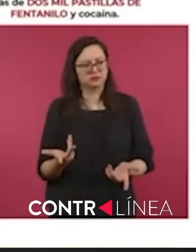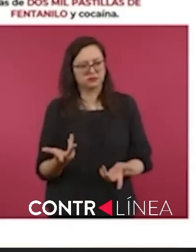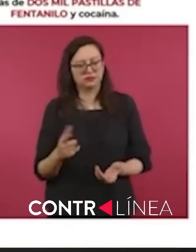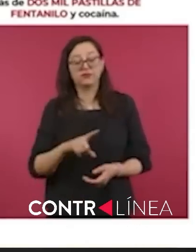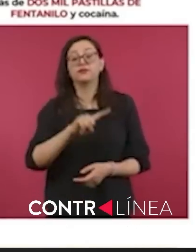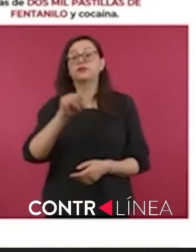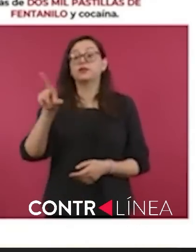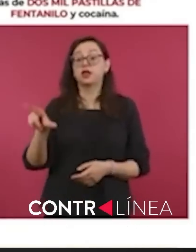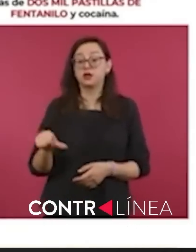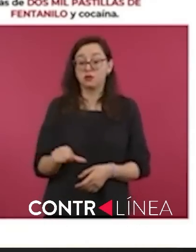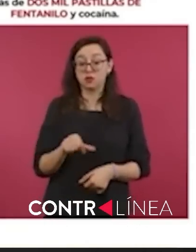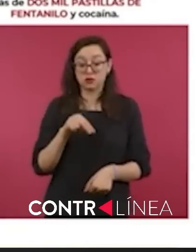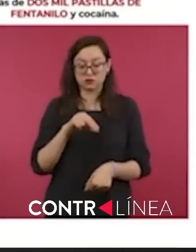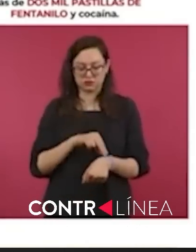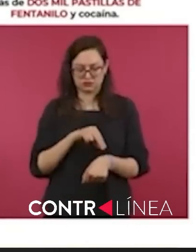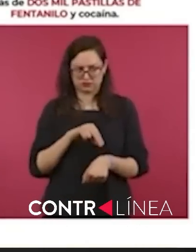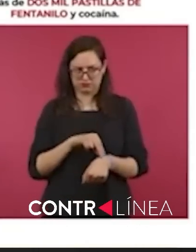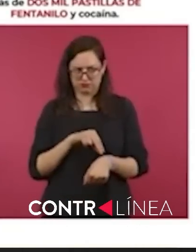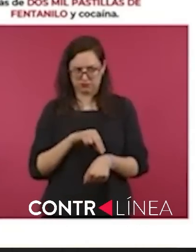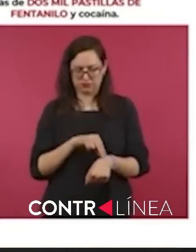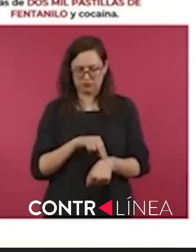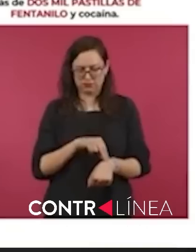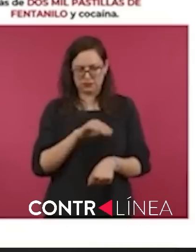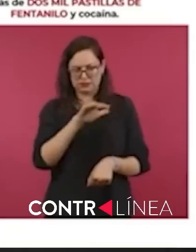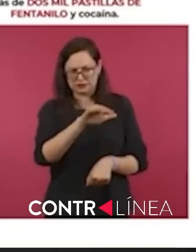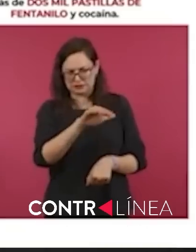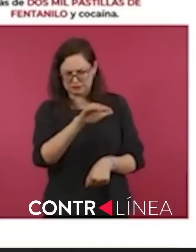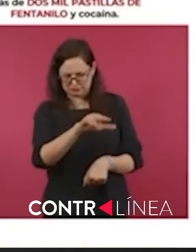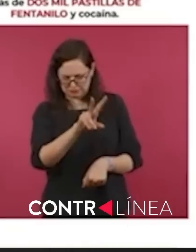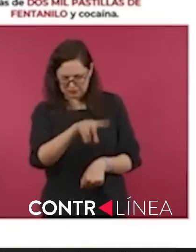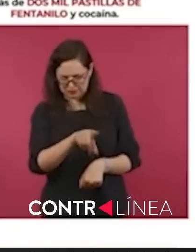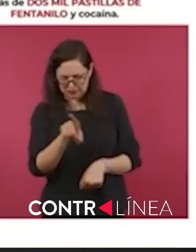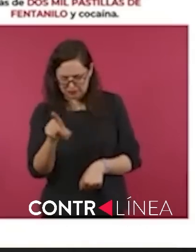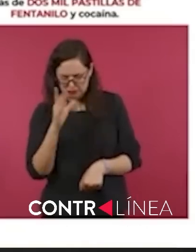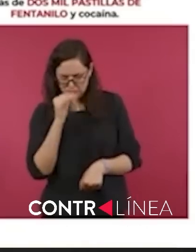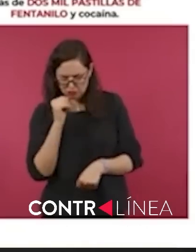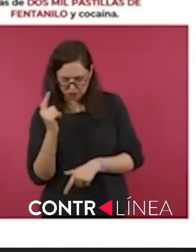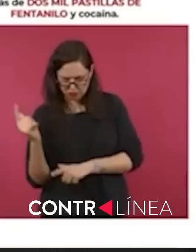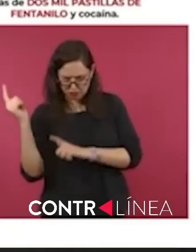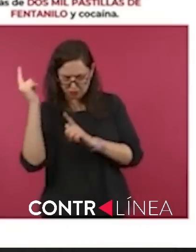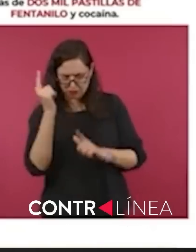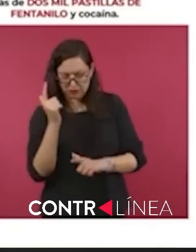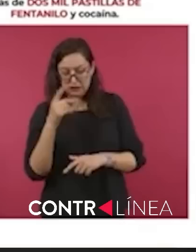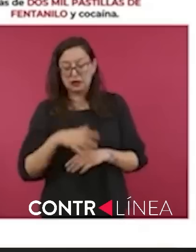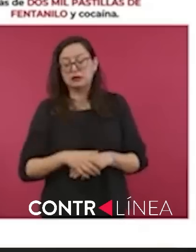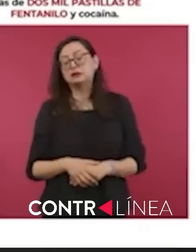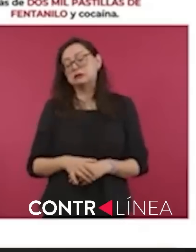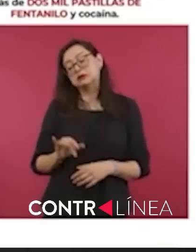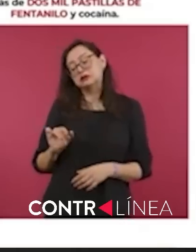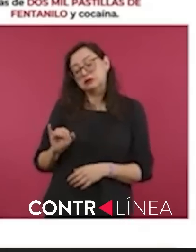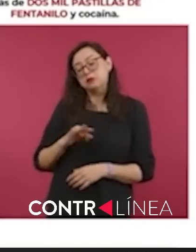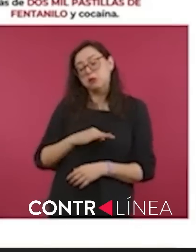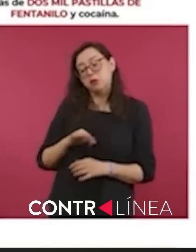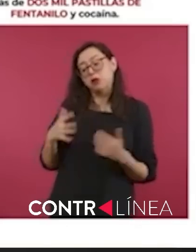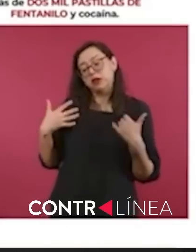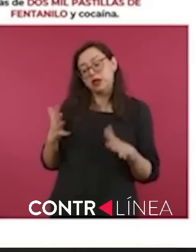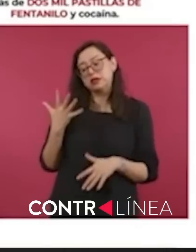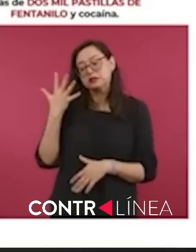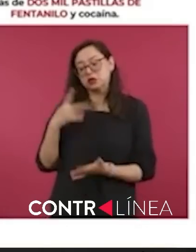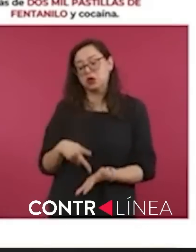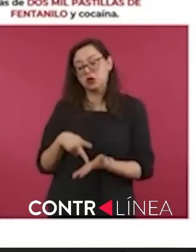después, ante los cuestionamientos del Ministerio Público, refirió que el detenido sí podía cargar hasta 5 kilos.